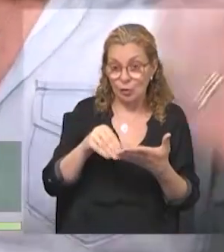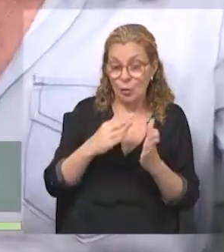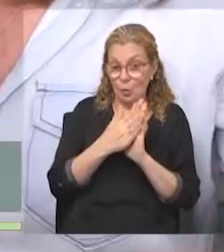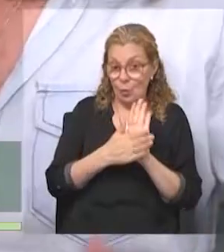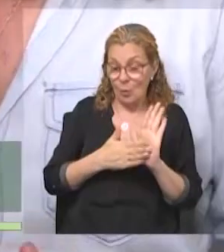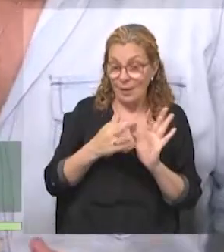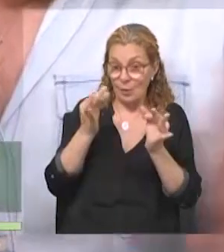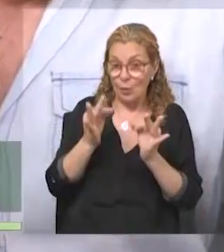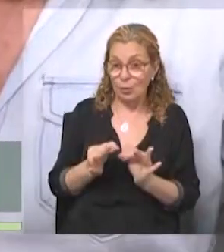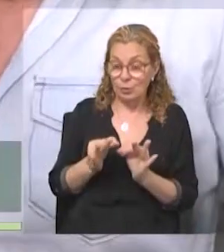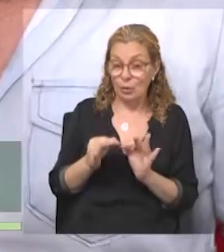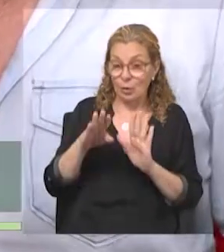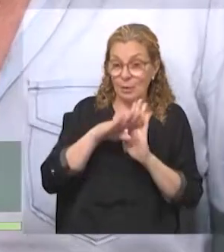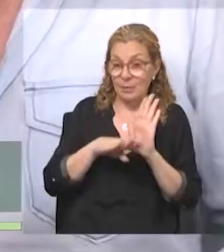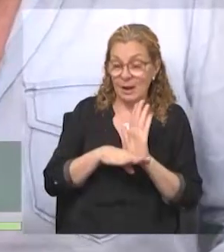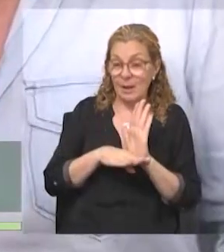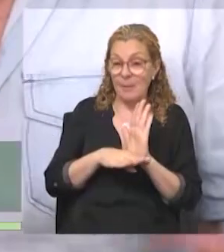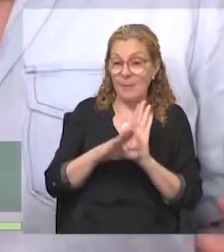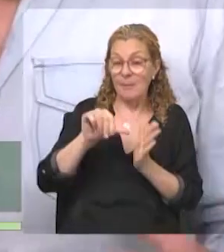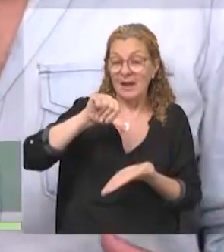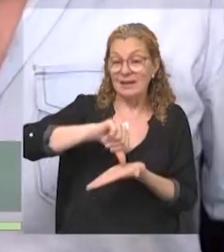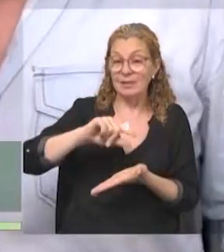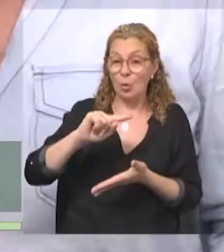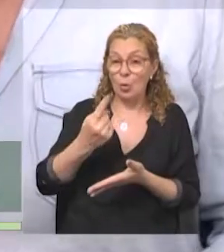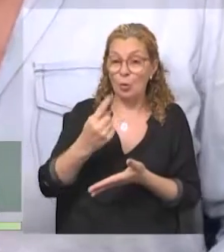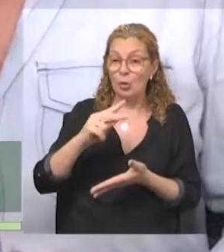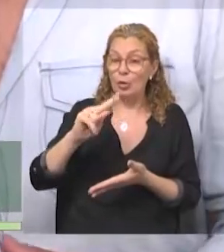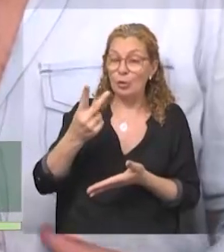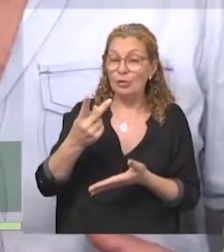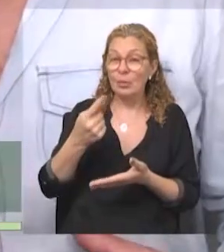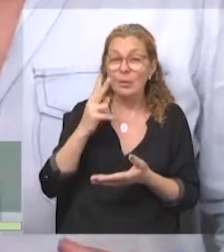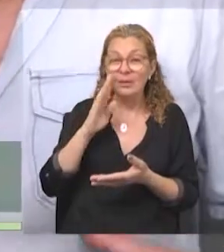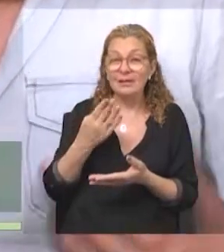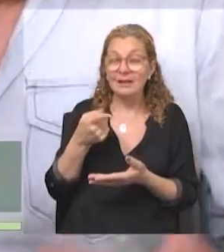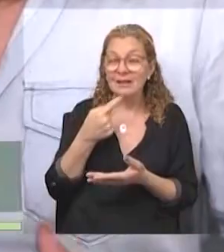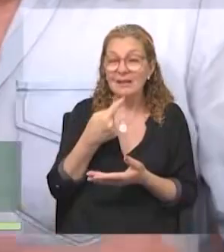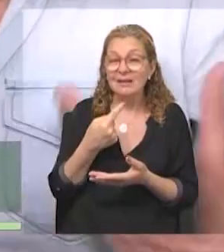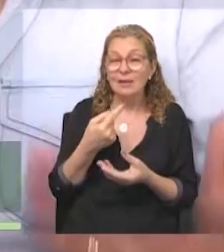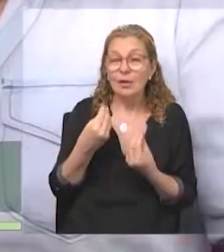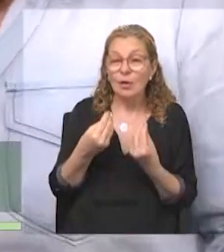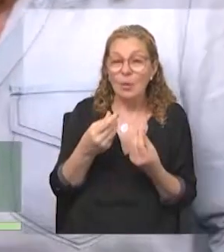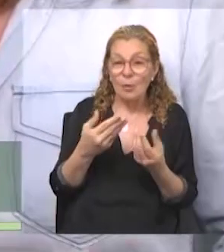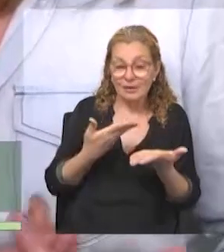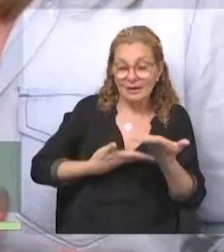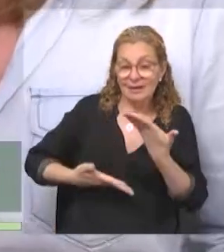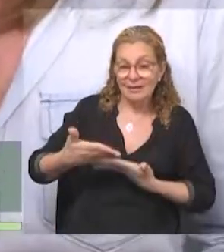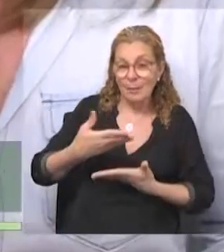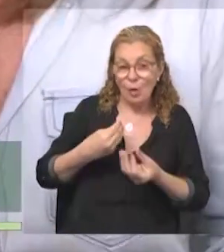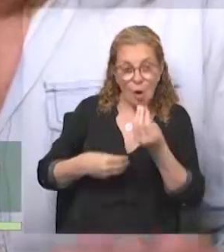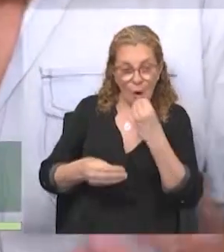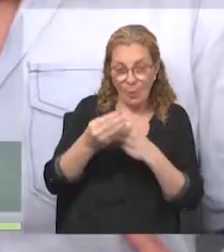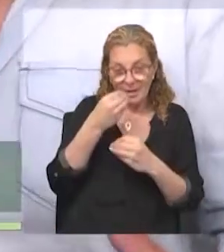lo que fue justamente el plan país un y el plan país dos que tiene la conceptualización de de En definitiva cómo nos relacionamos con la